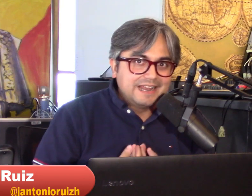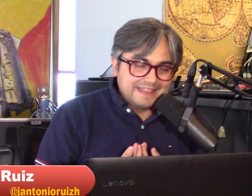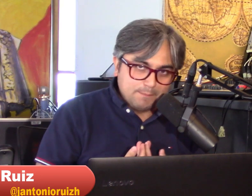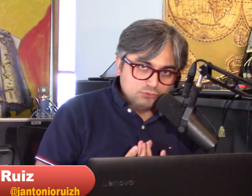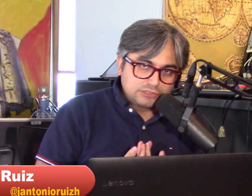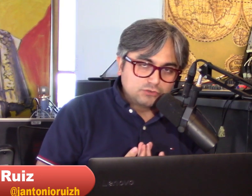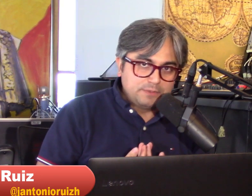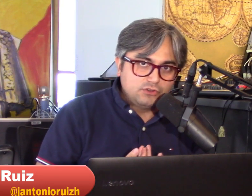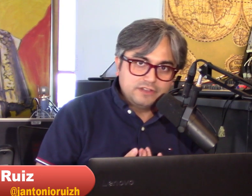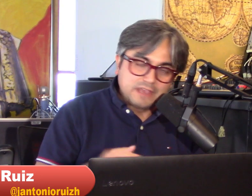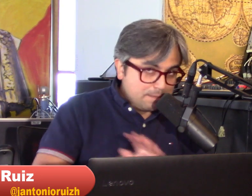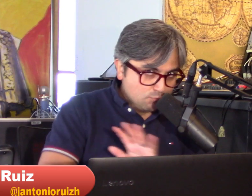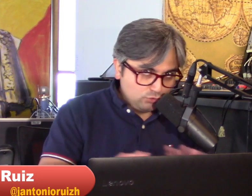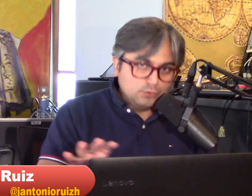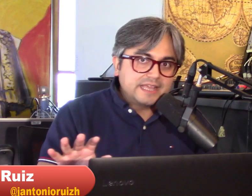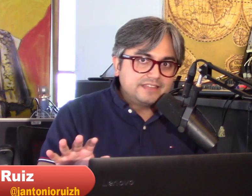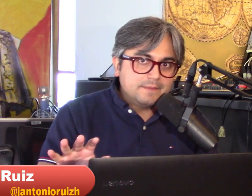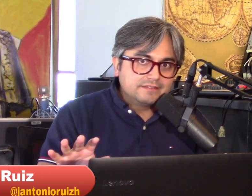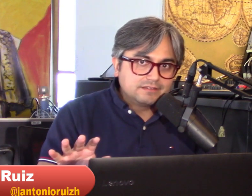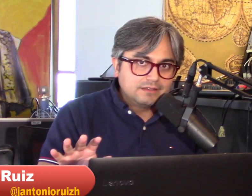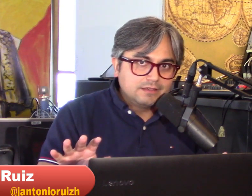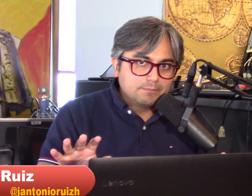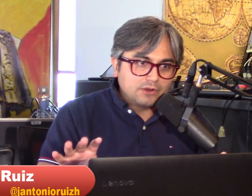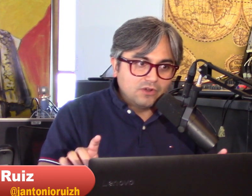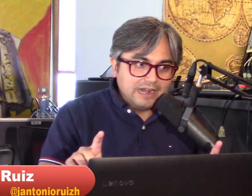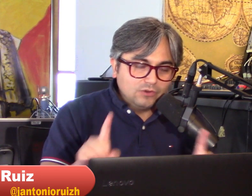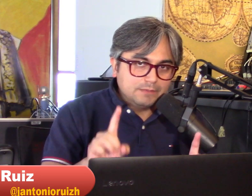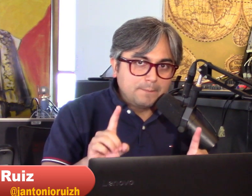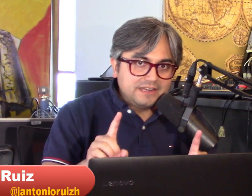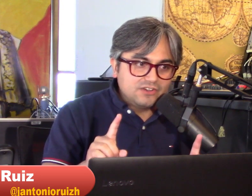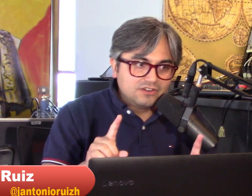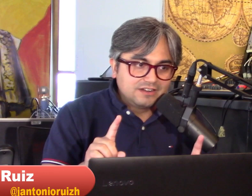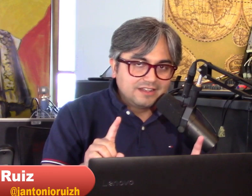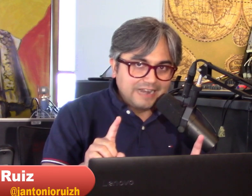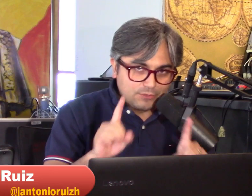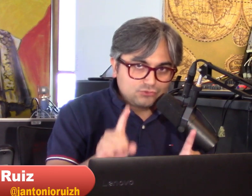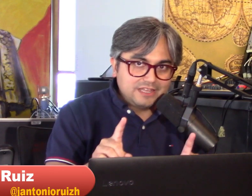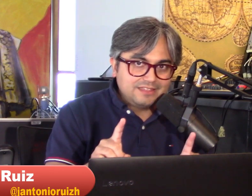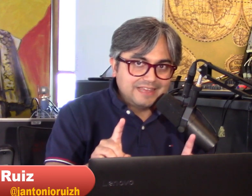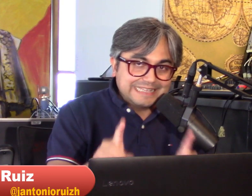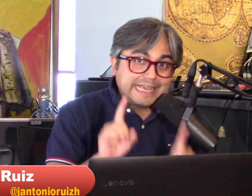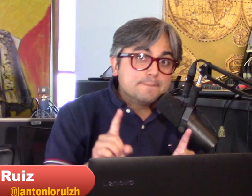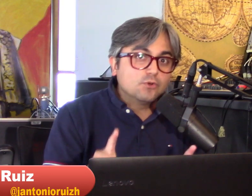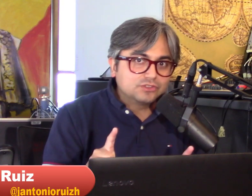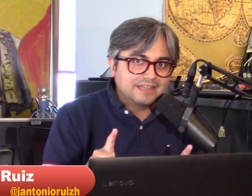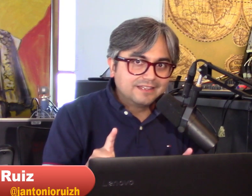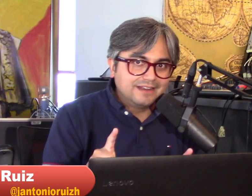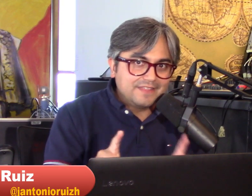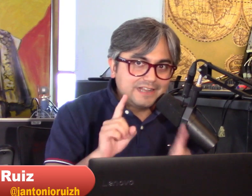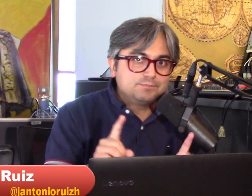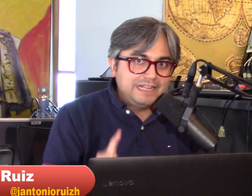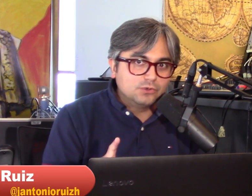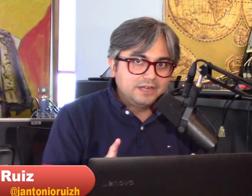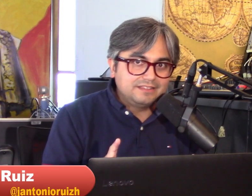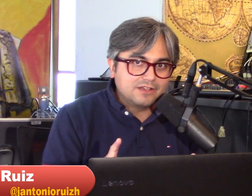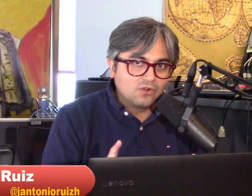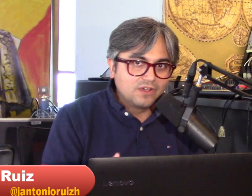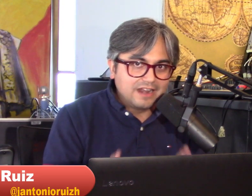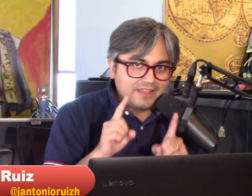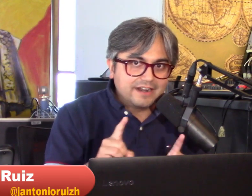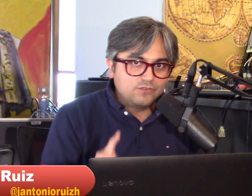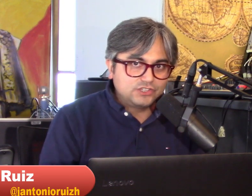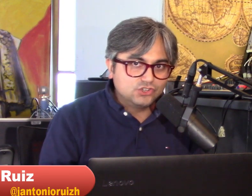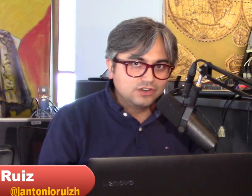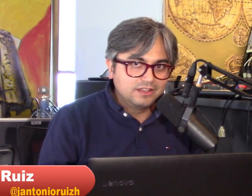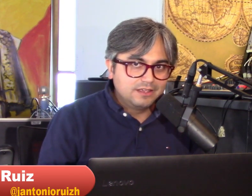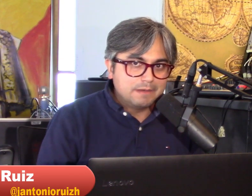después le damos nuestras opiniones muy subjetivas, pero la última opinión, la de usted, es la que importa, la del espíritu crítico, la